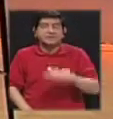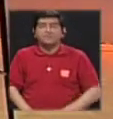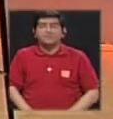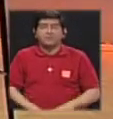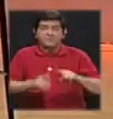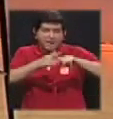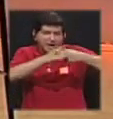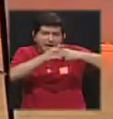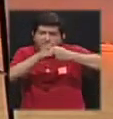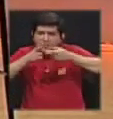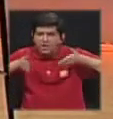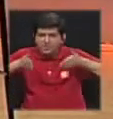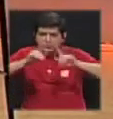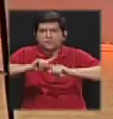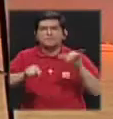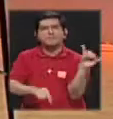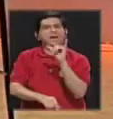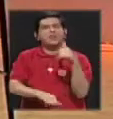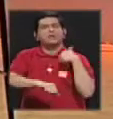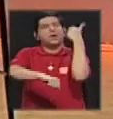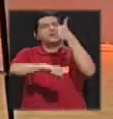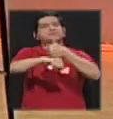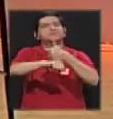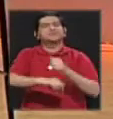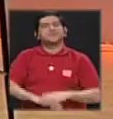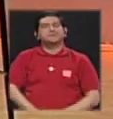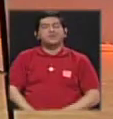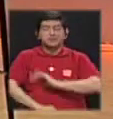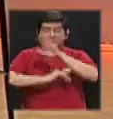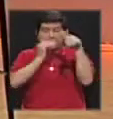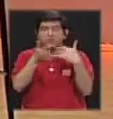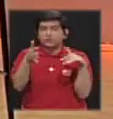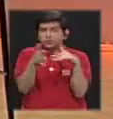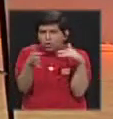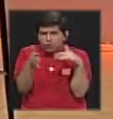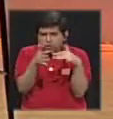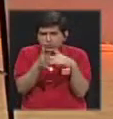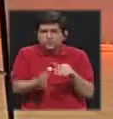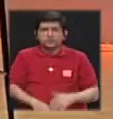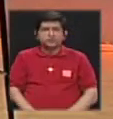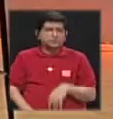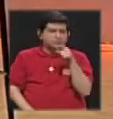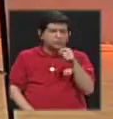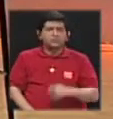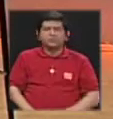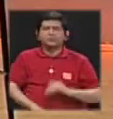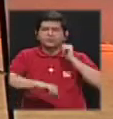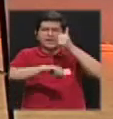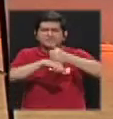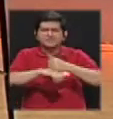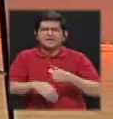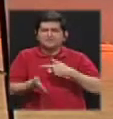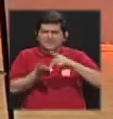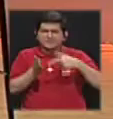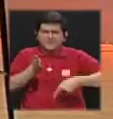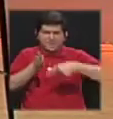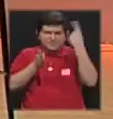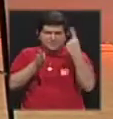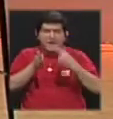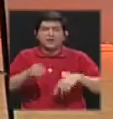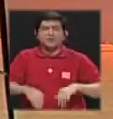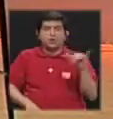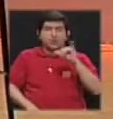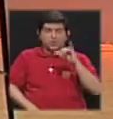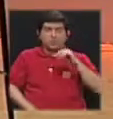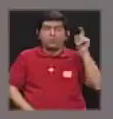manutención de la carretera, pero también establece que todos los estudios de los peajes, dónde se van a ubicar, el costo para fundamentarlo, también